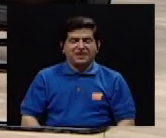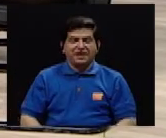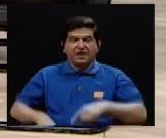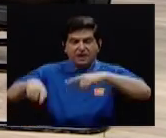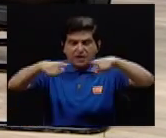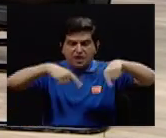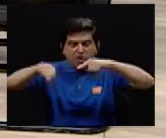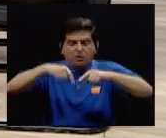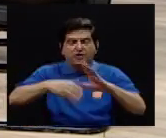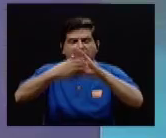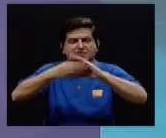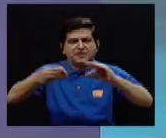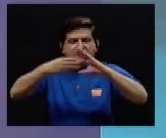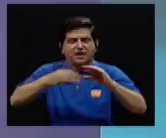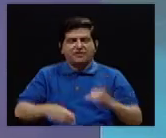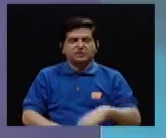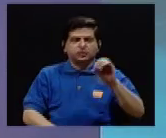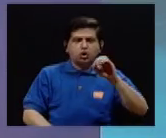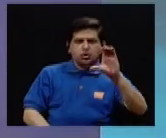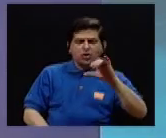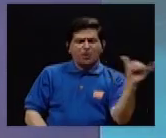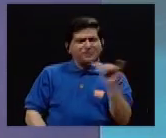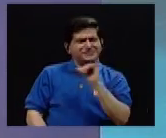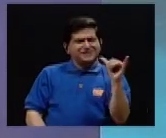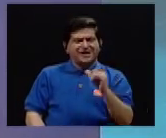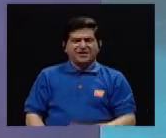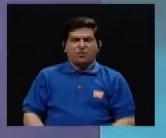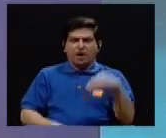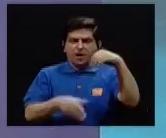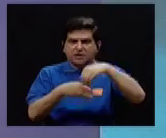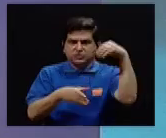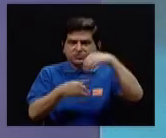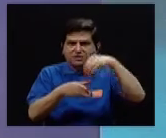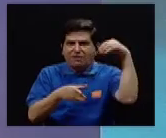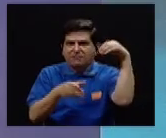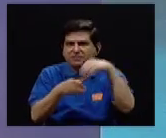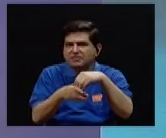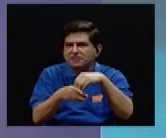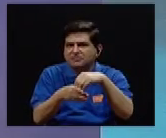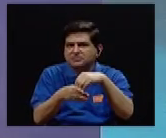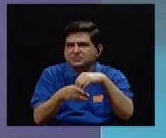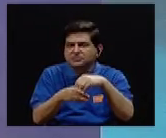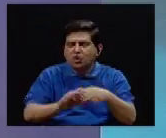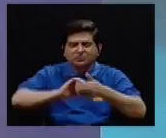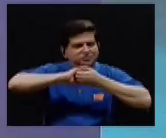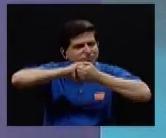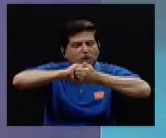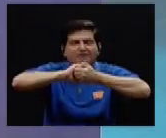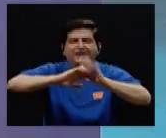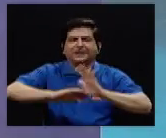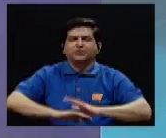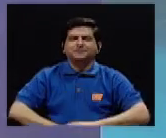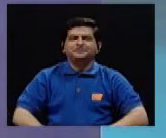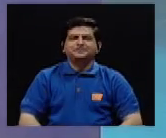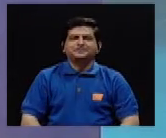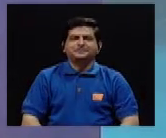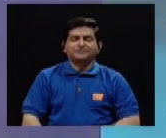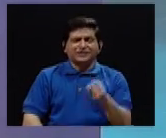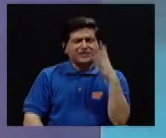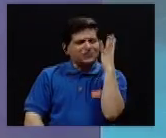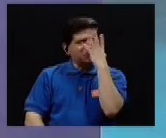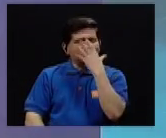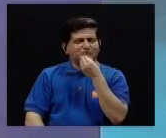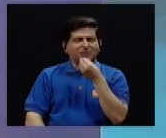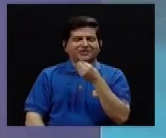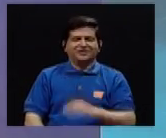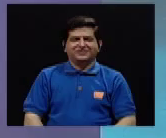grabación de la narración de Oscar, también son aportes totalmente solidarios, ¿verdad? Sí, y eso es